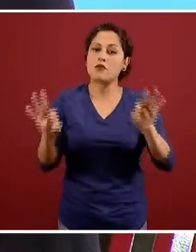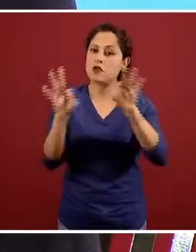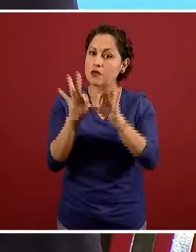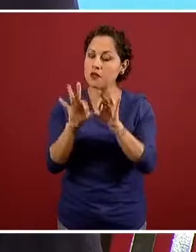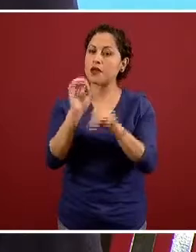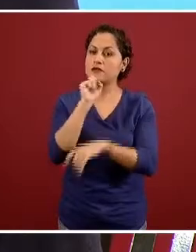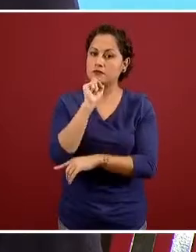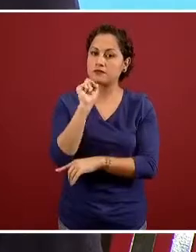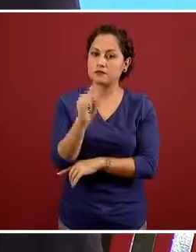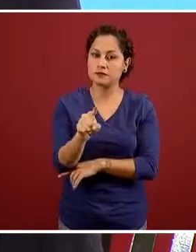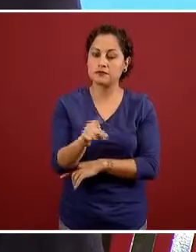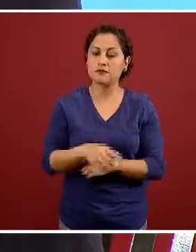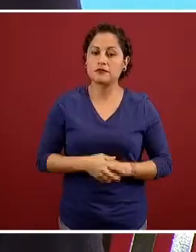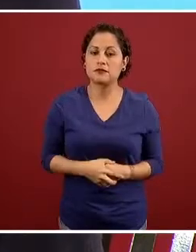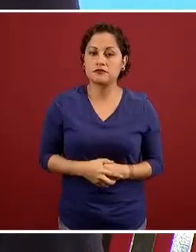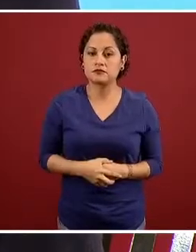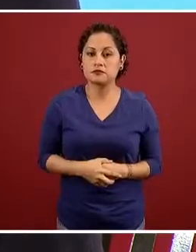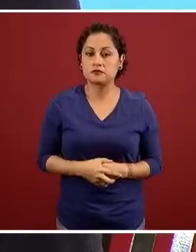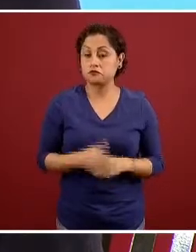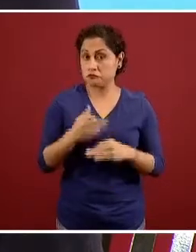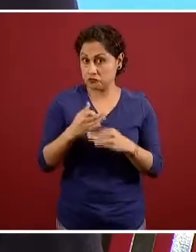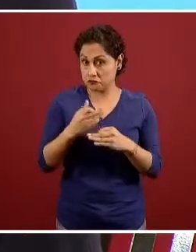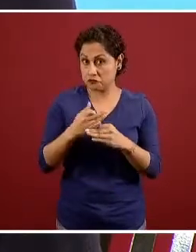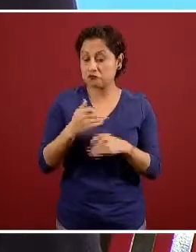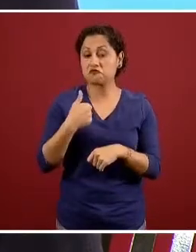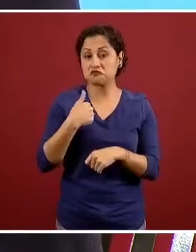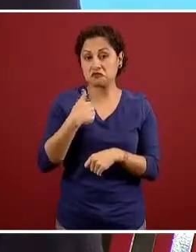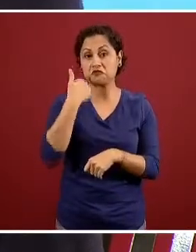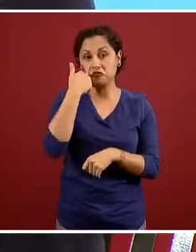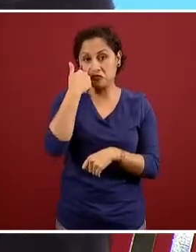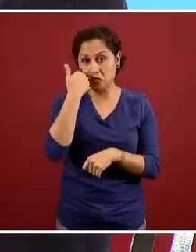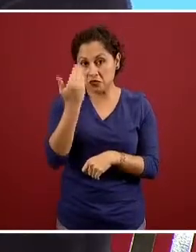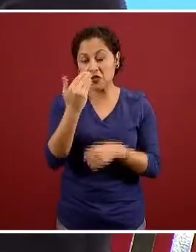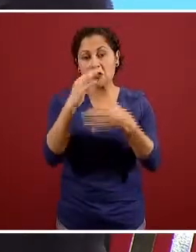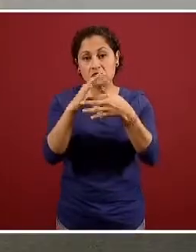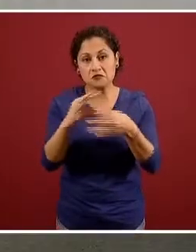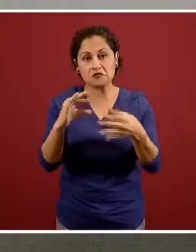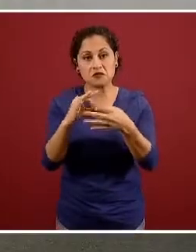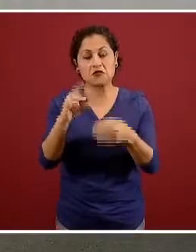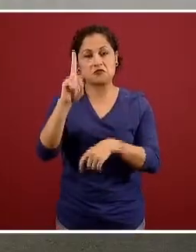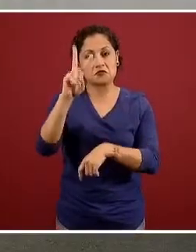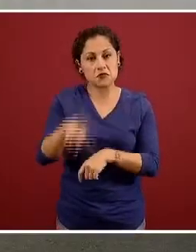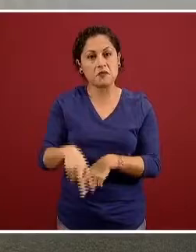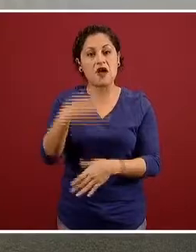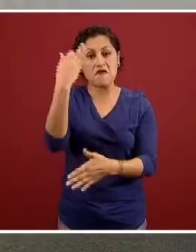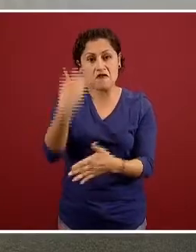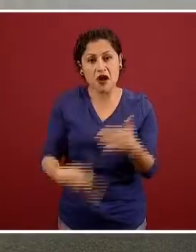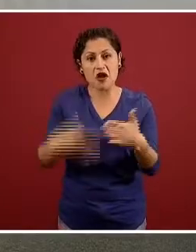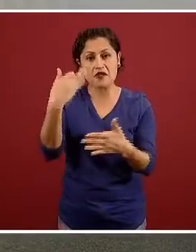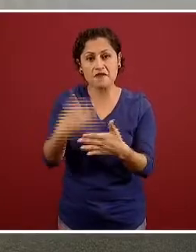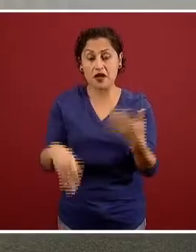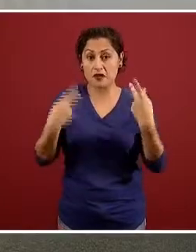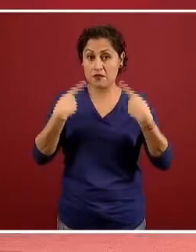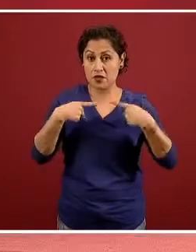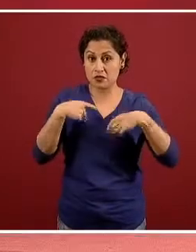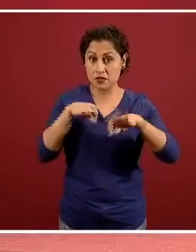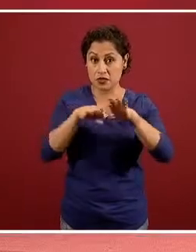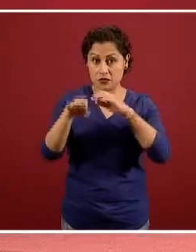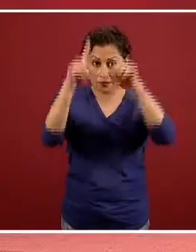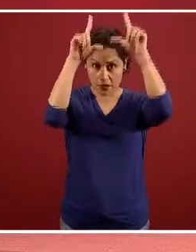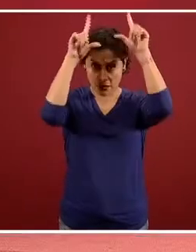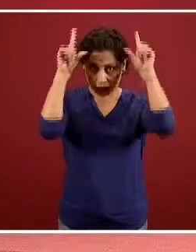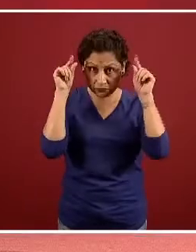que diré de una vez de que nos hacen falta más enfermeras, más enfermeros para poder cubrir